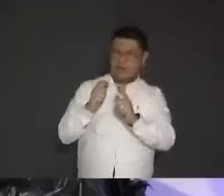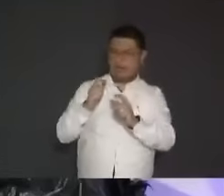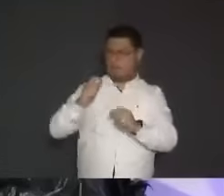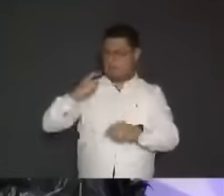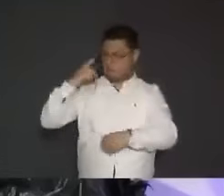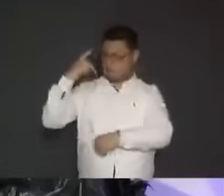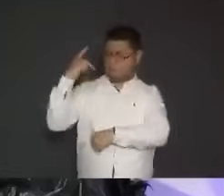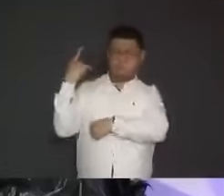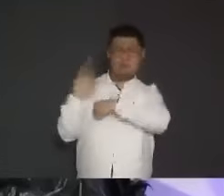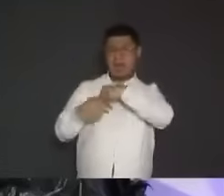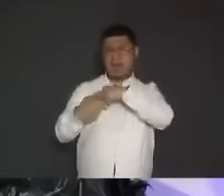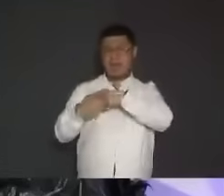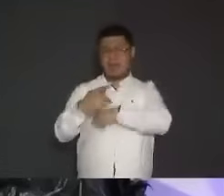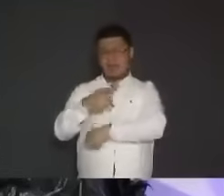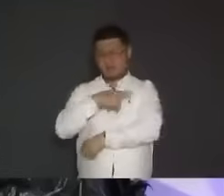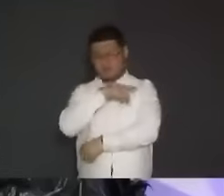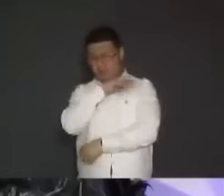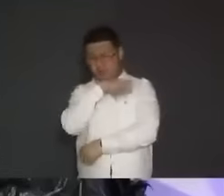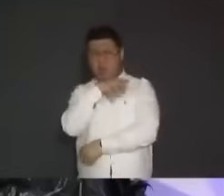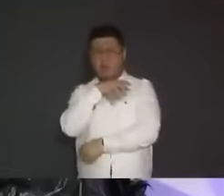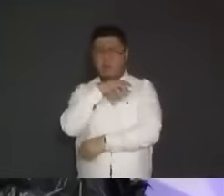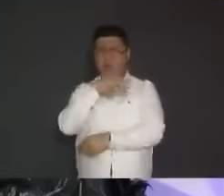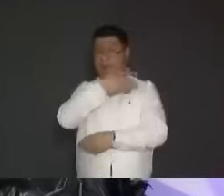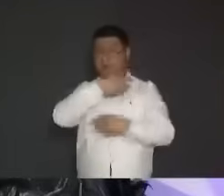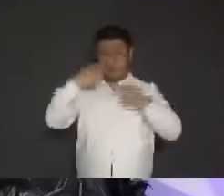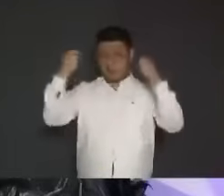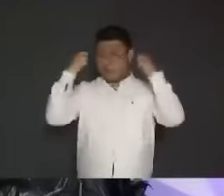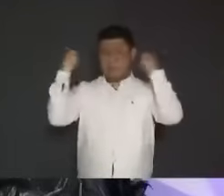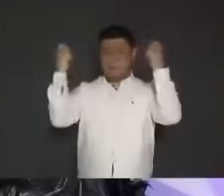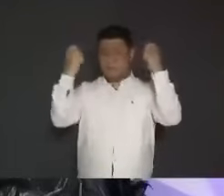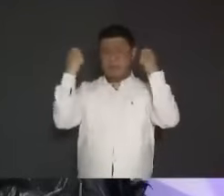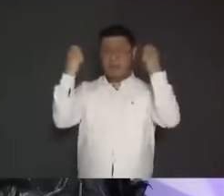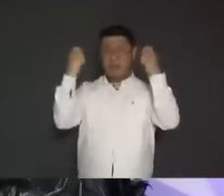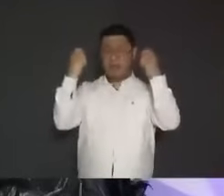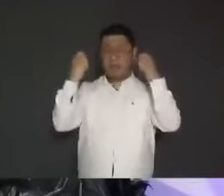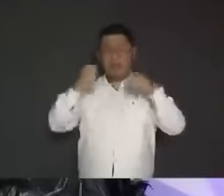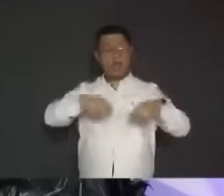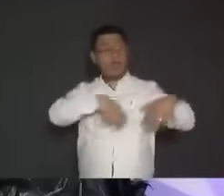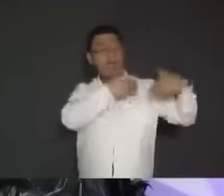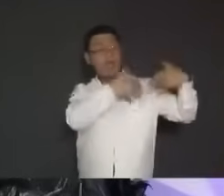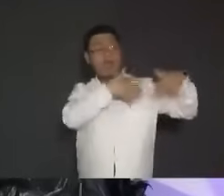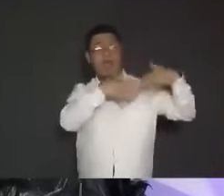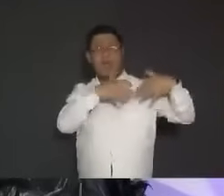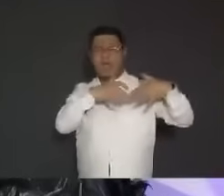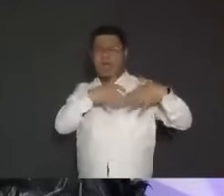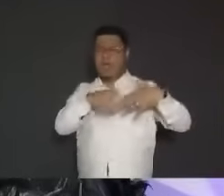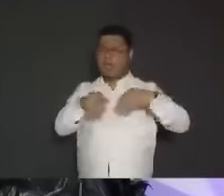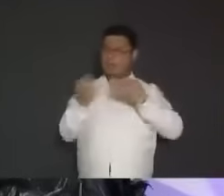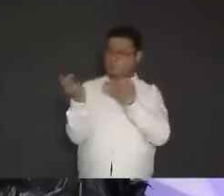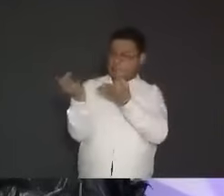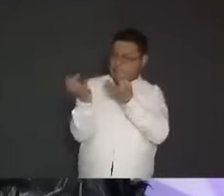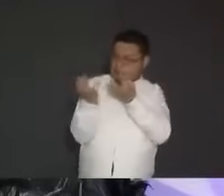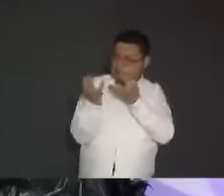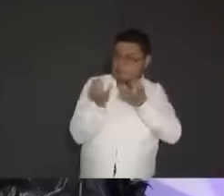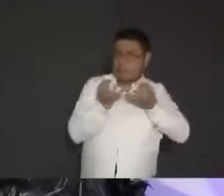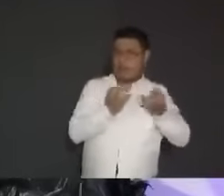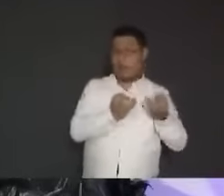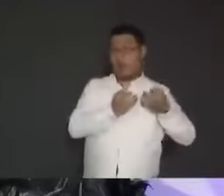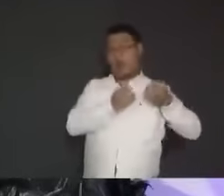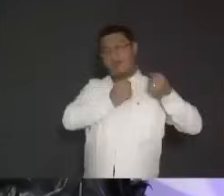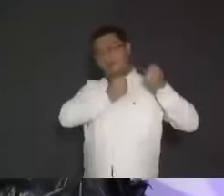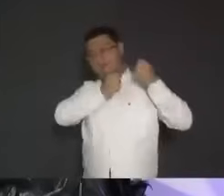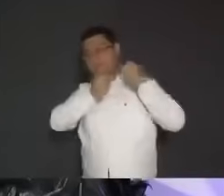redes sociales, esta campaña de miedo que incita a los seguidores a caer en este tipo de